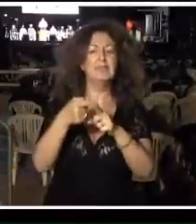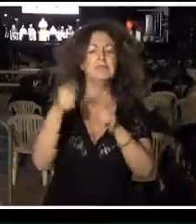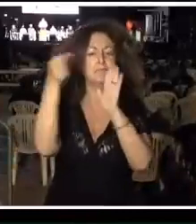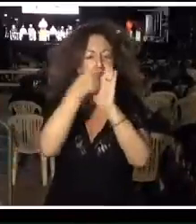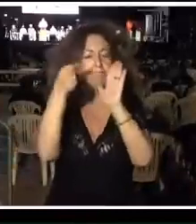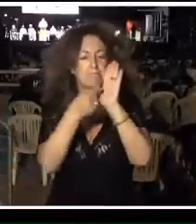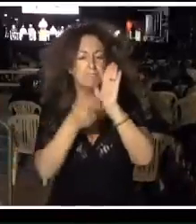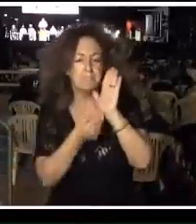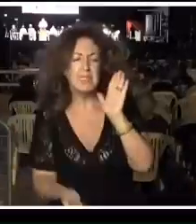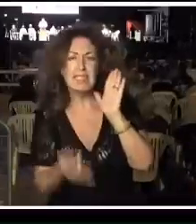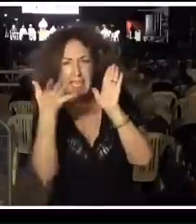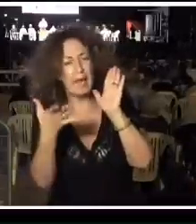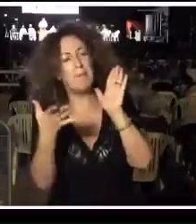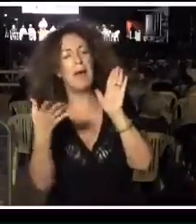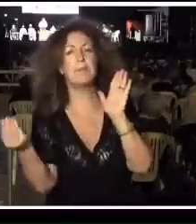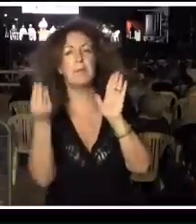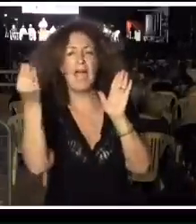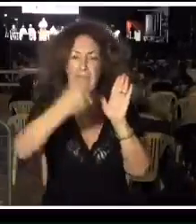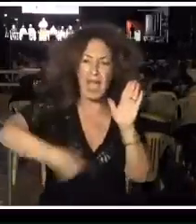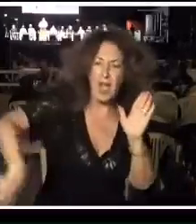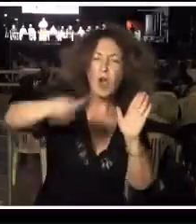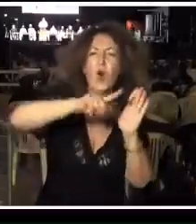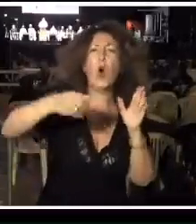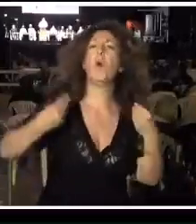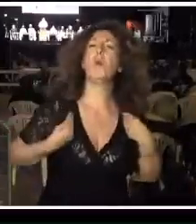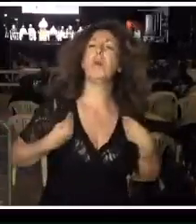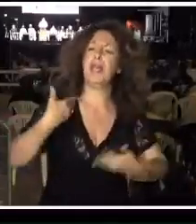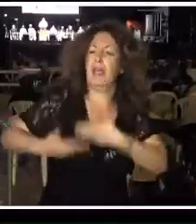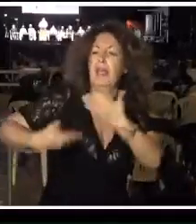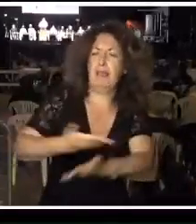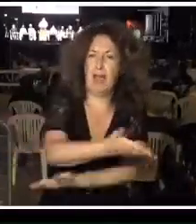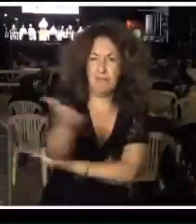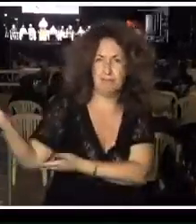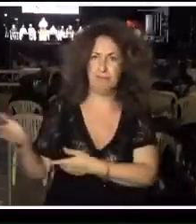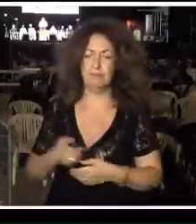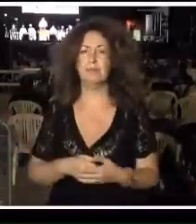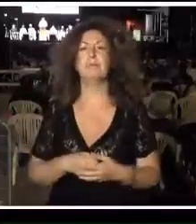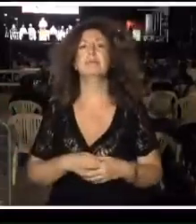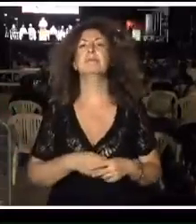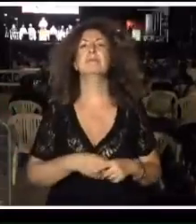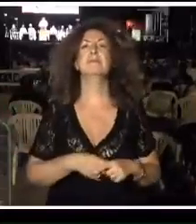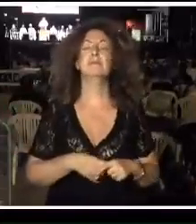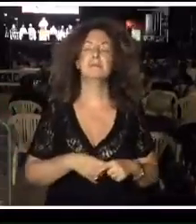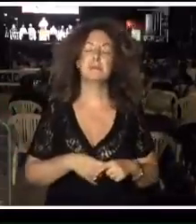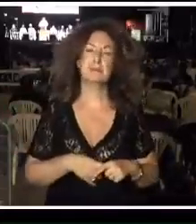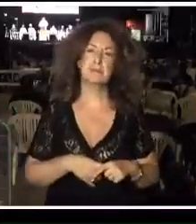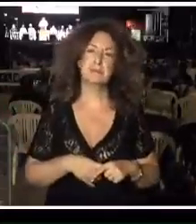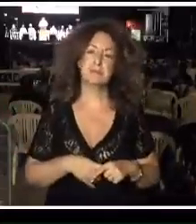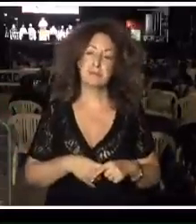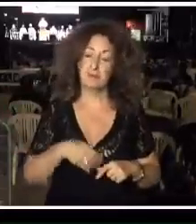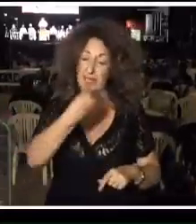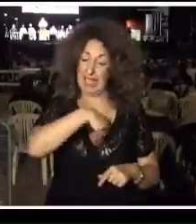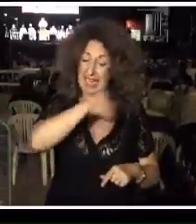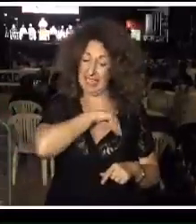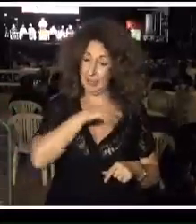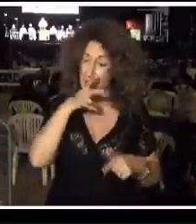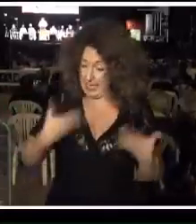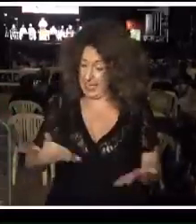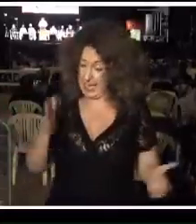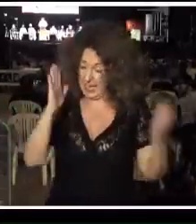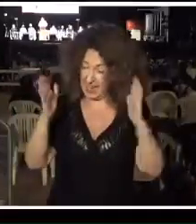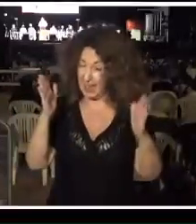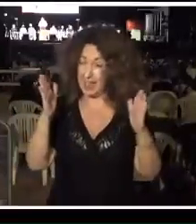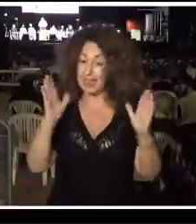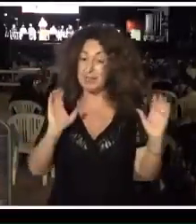medidas concretas que mejoren las condiciones de vida de la mayoría social. En la España de hoy, las